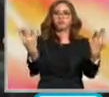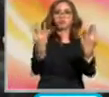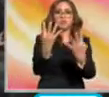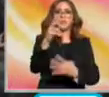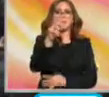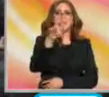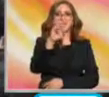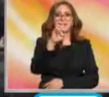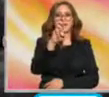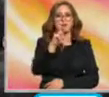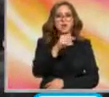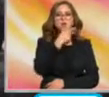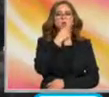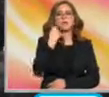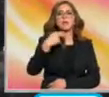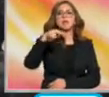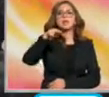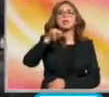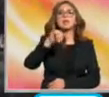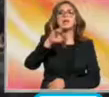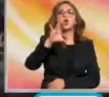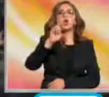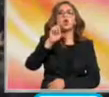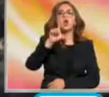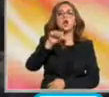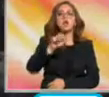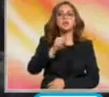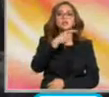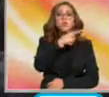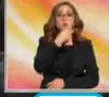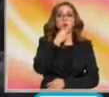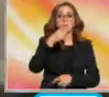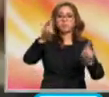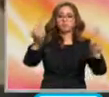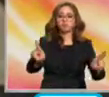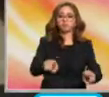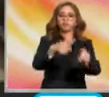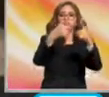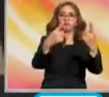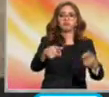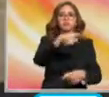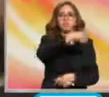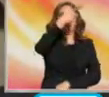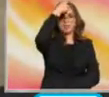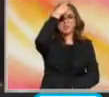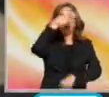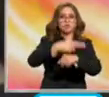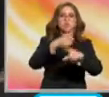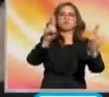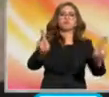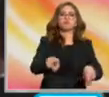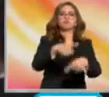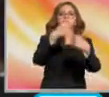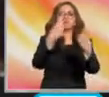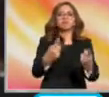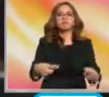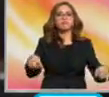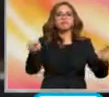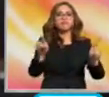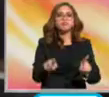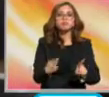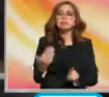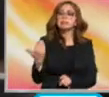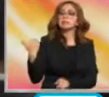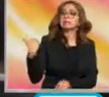completa, es Nicolas Harnoncourt, es un musicólogo y director orquestal y bueno, básicamente un entusiasta que falleció el